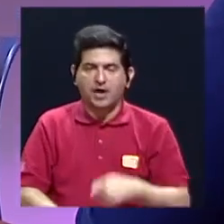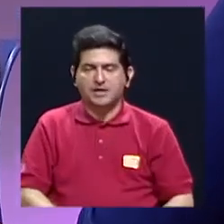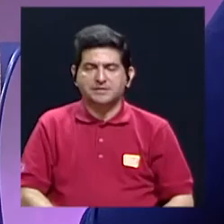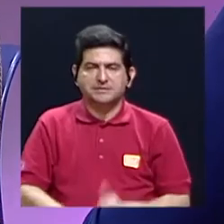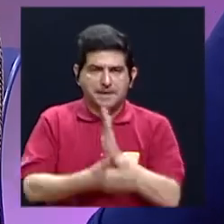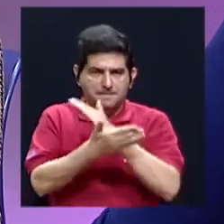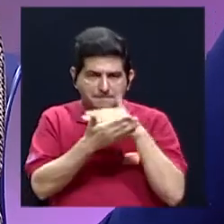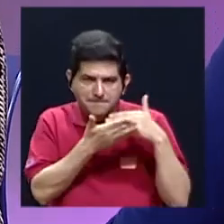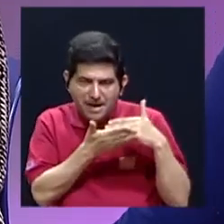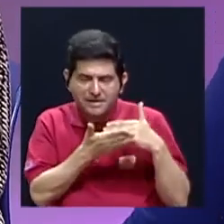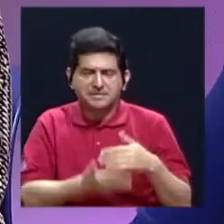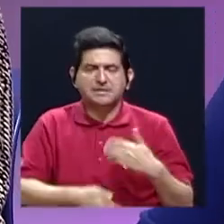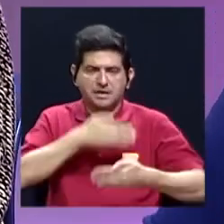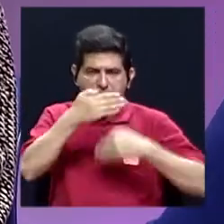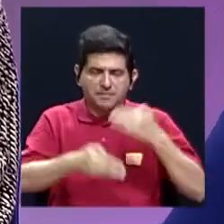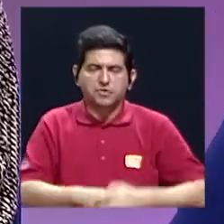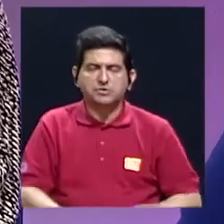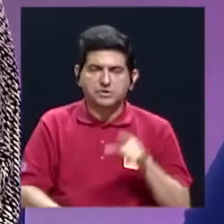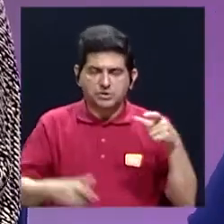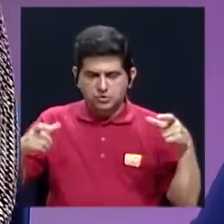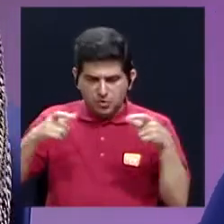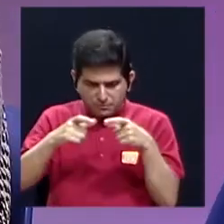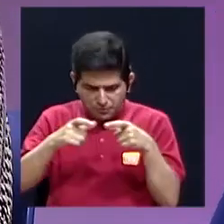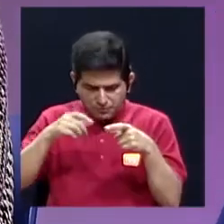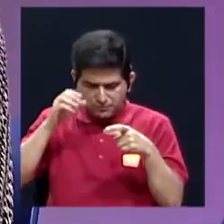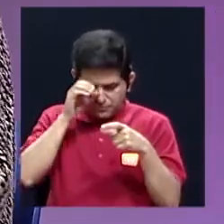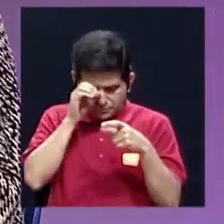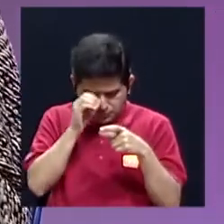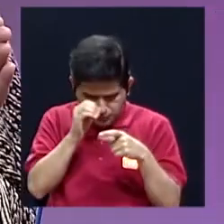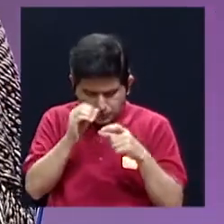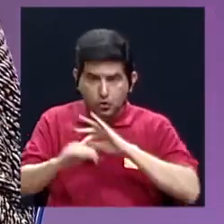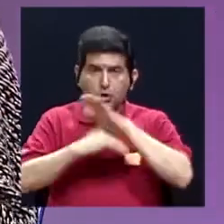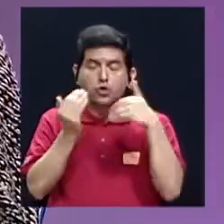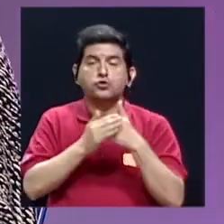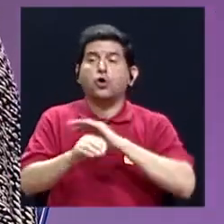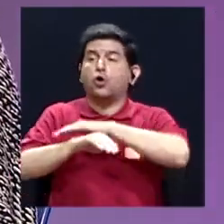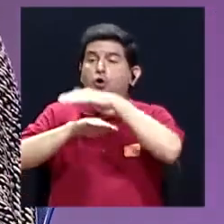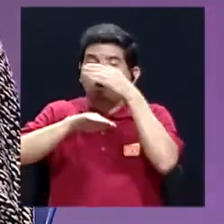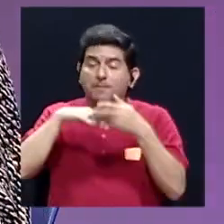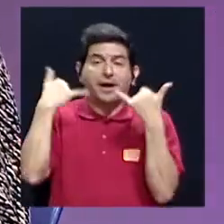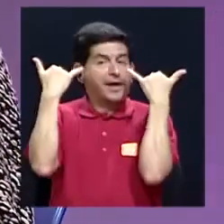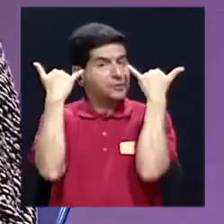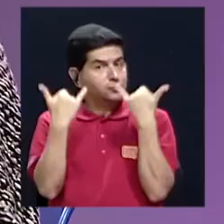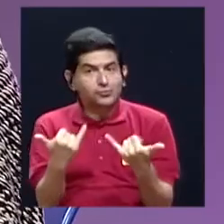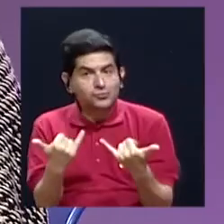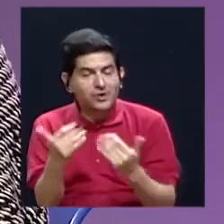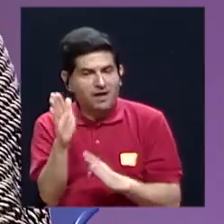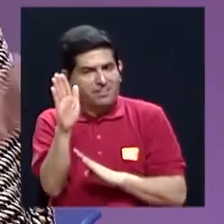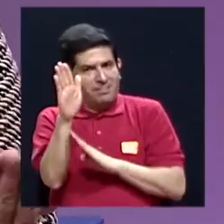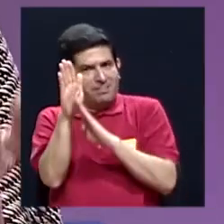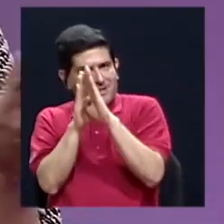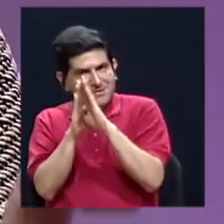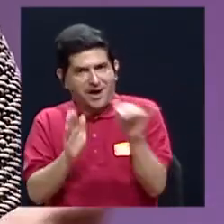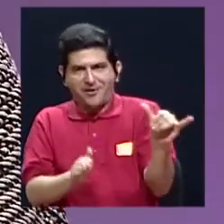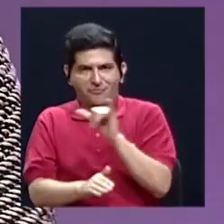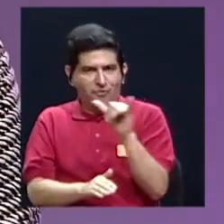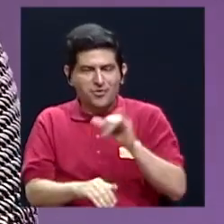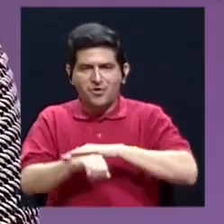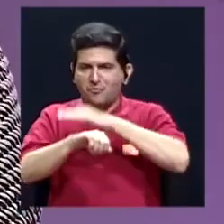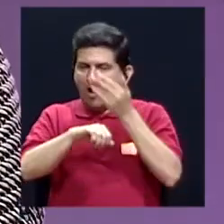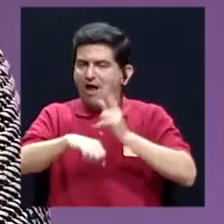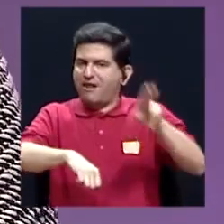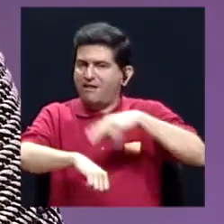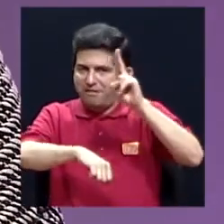de la fecundación ocurre en una placa de Petri, pero que después todo el embarazo se desarrolla igual que un